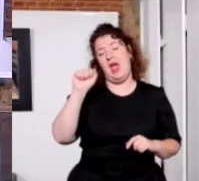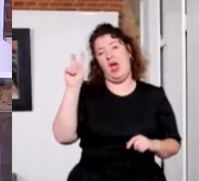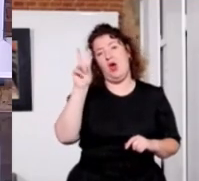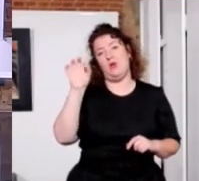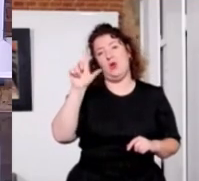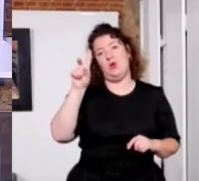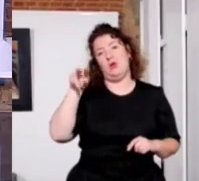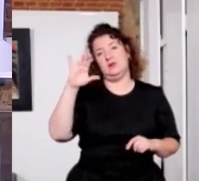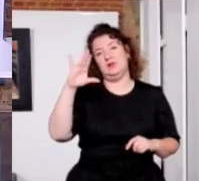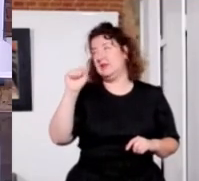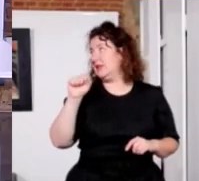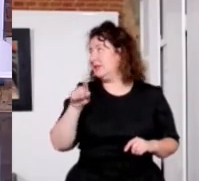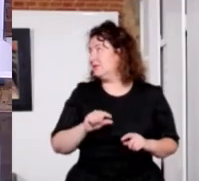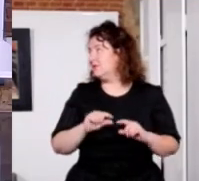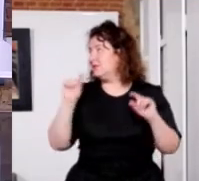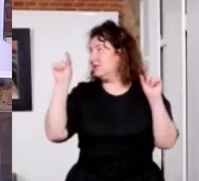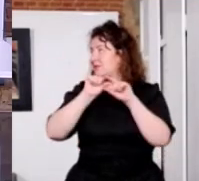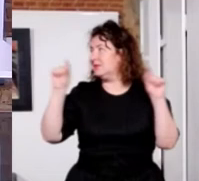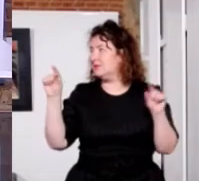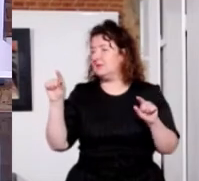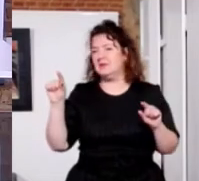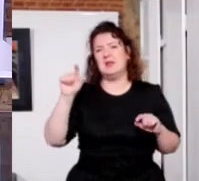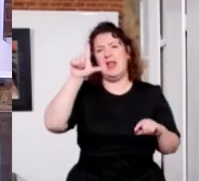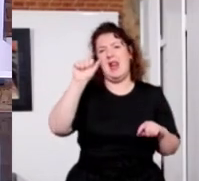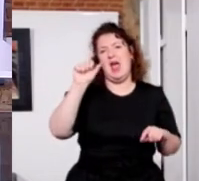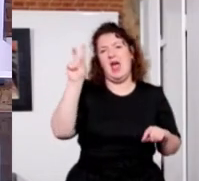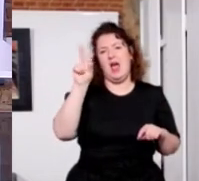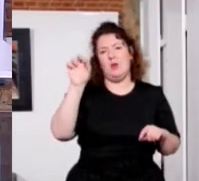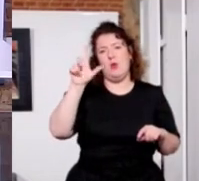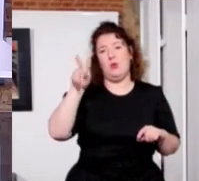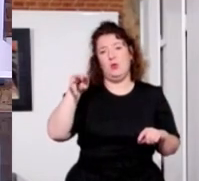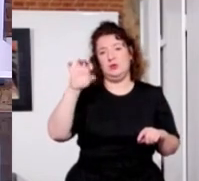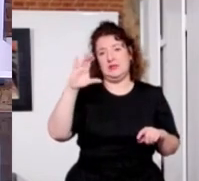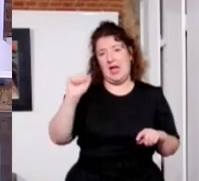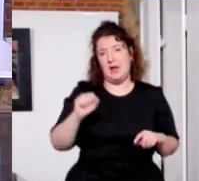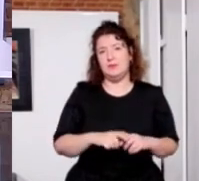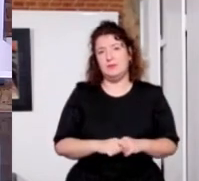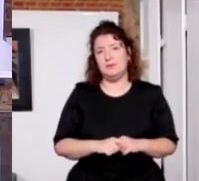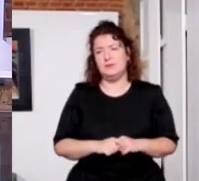porque aquí pone la Volunteca, aquí arriba en la pantalla, pero la Volunteca. Antes de empezar, antes de